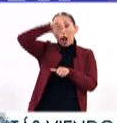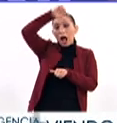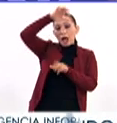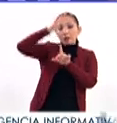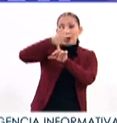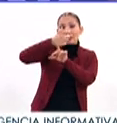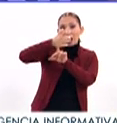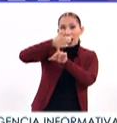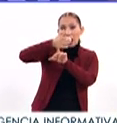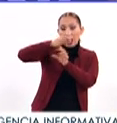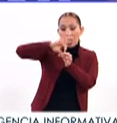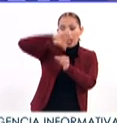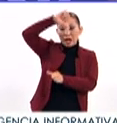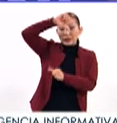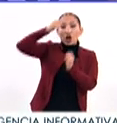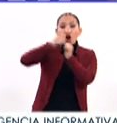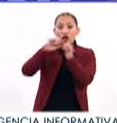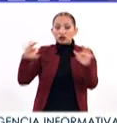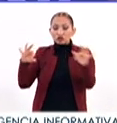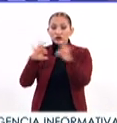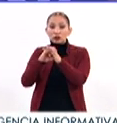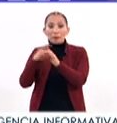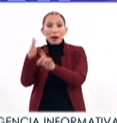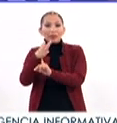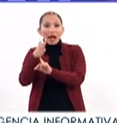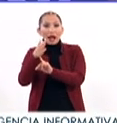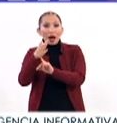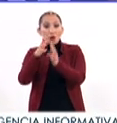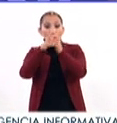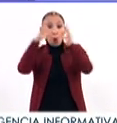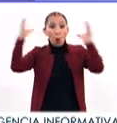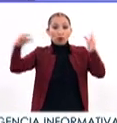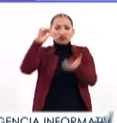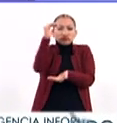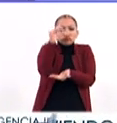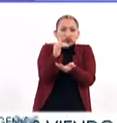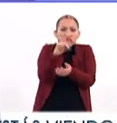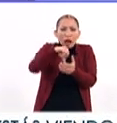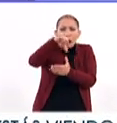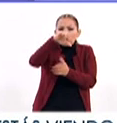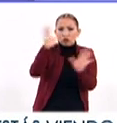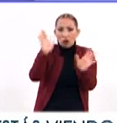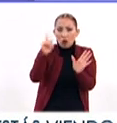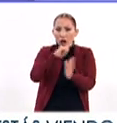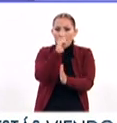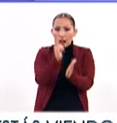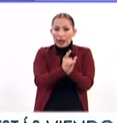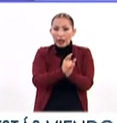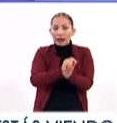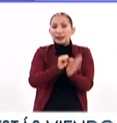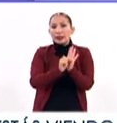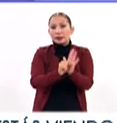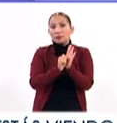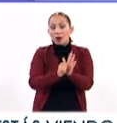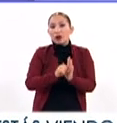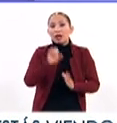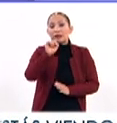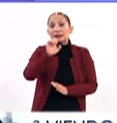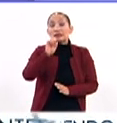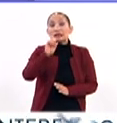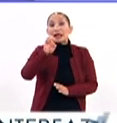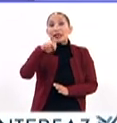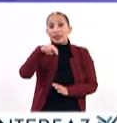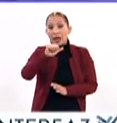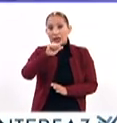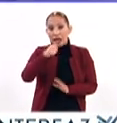al asta. Así Esto es. a partir que suponemos se definió en la Ley de Símbolos Mexicanos. La Secretaría de la Defensa